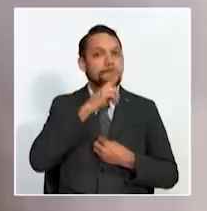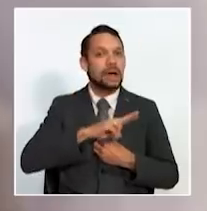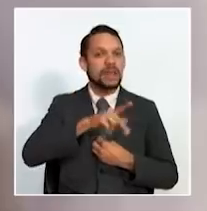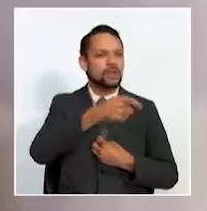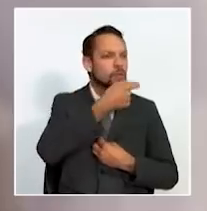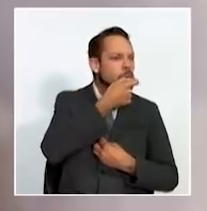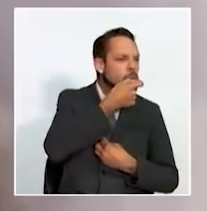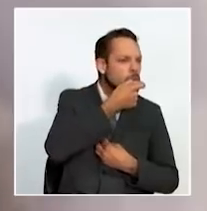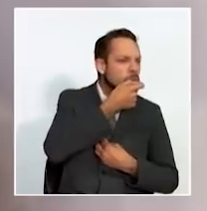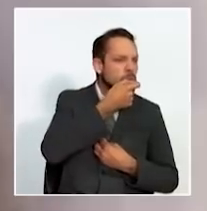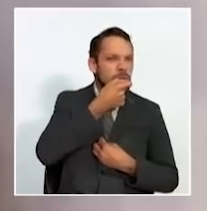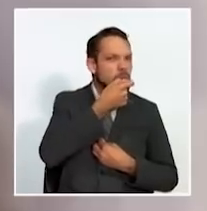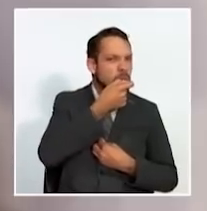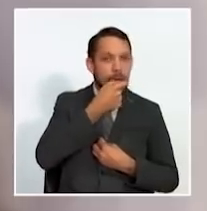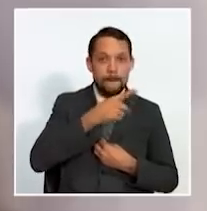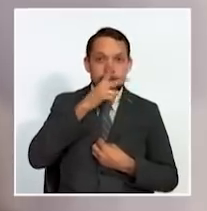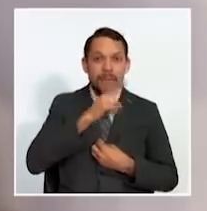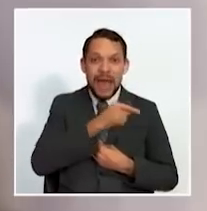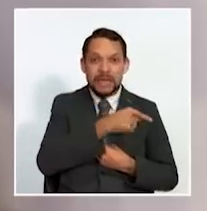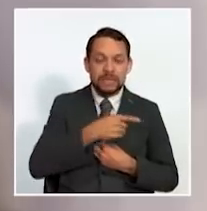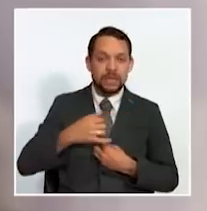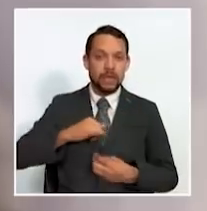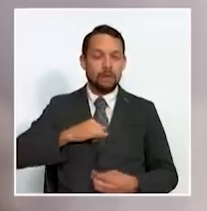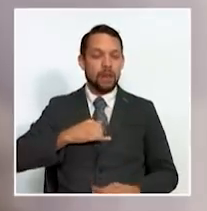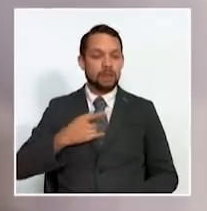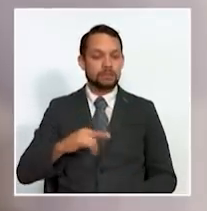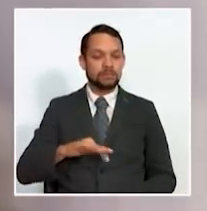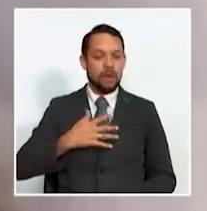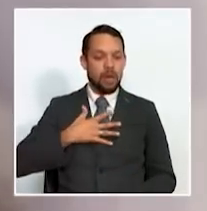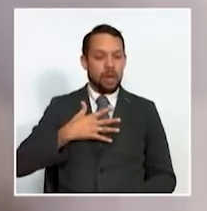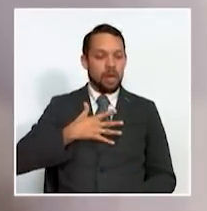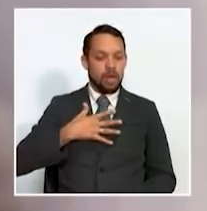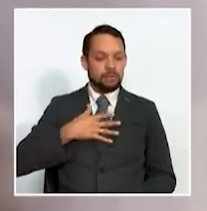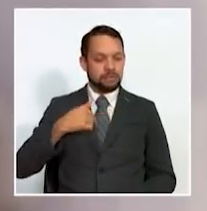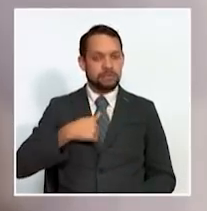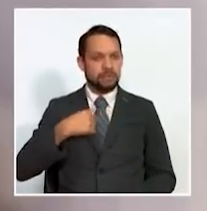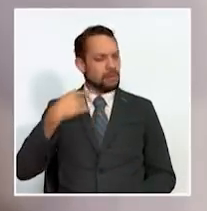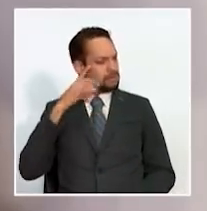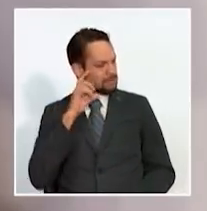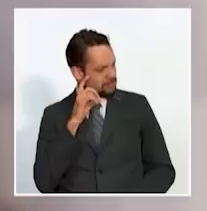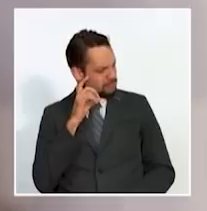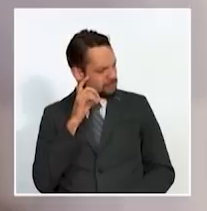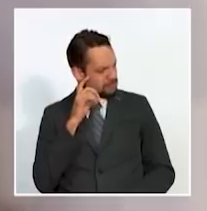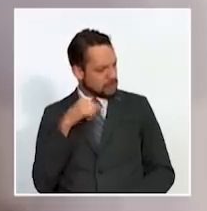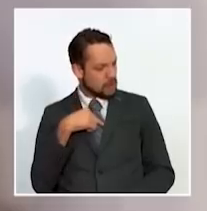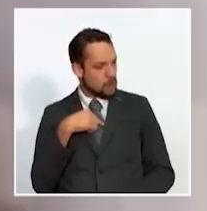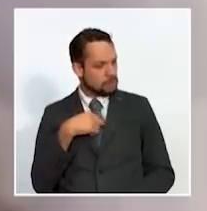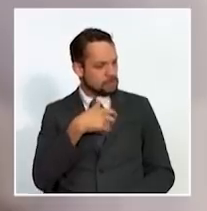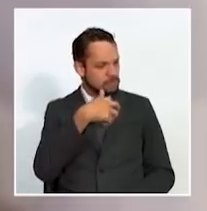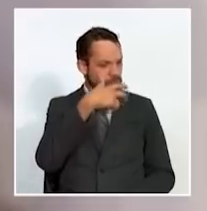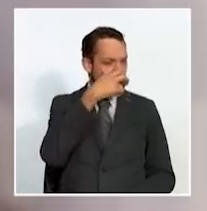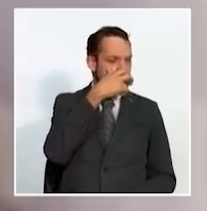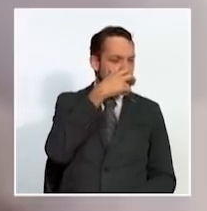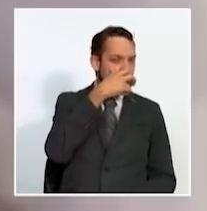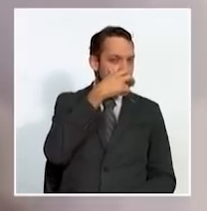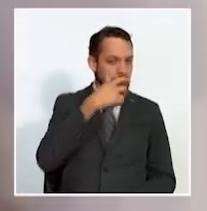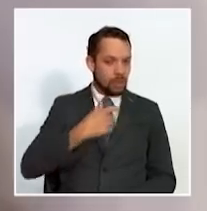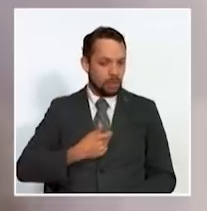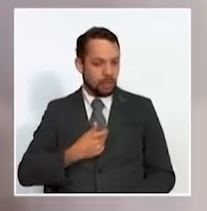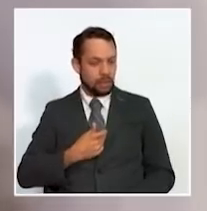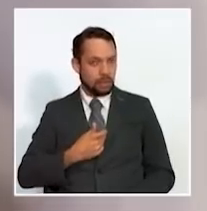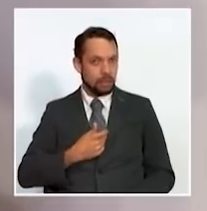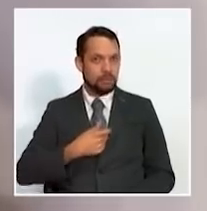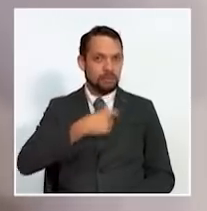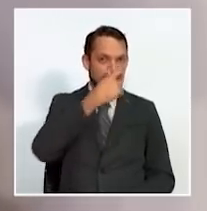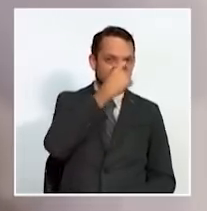prueba desde la parte de rehabilitación en el paciente pulmonar. Cuando el paciente toma aire y silba, es por moco. Y